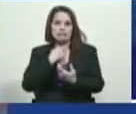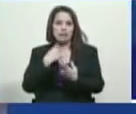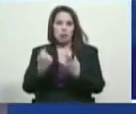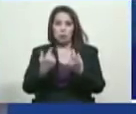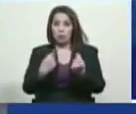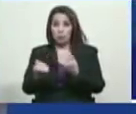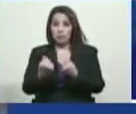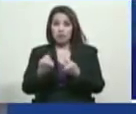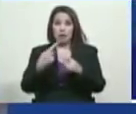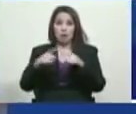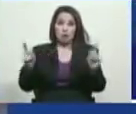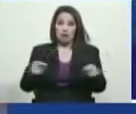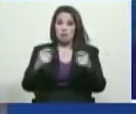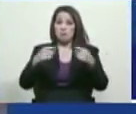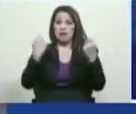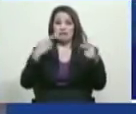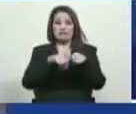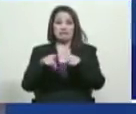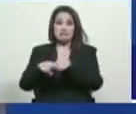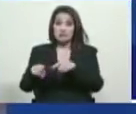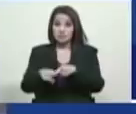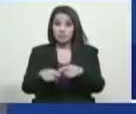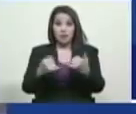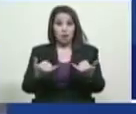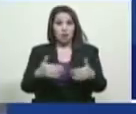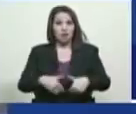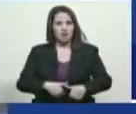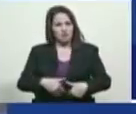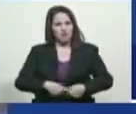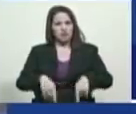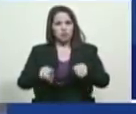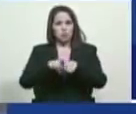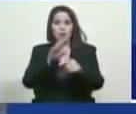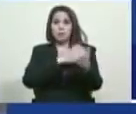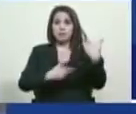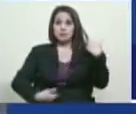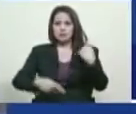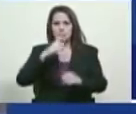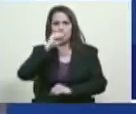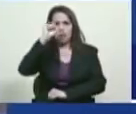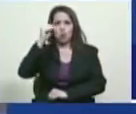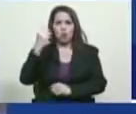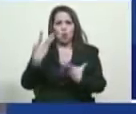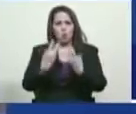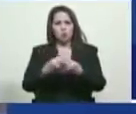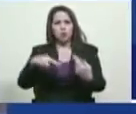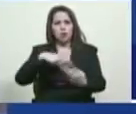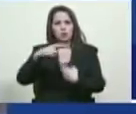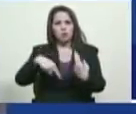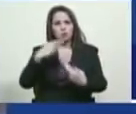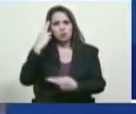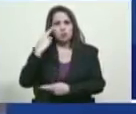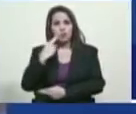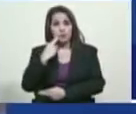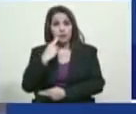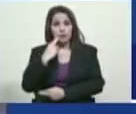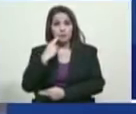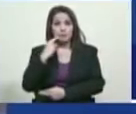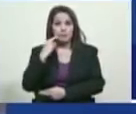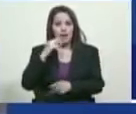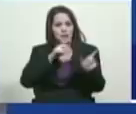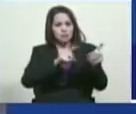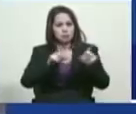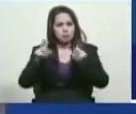contraria, bueno, ahí tenemos el esfuerzo de nuestro presidente Nicolás Maduro y de la Revolución Bolivariana, en función de la formación,